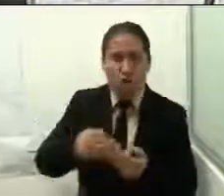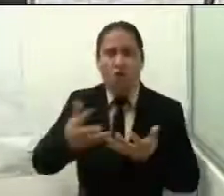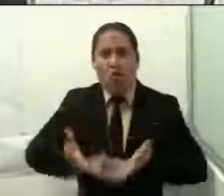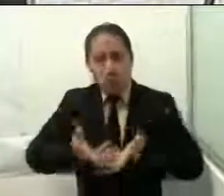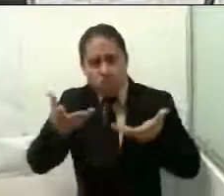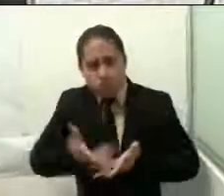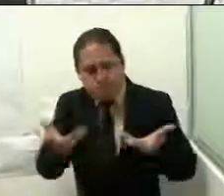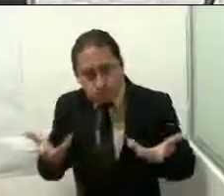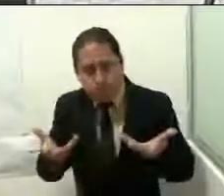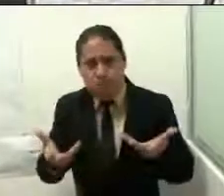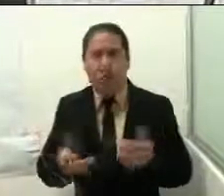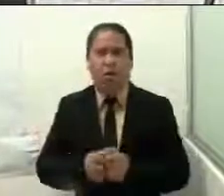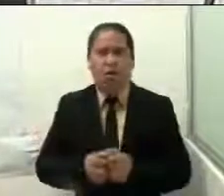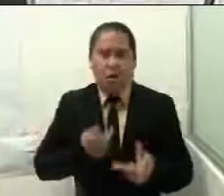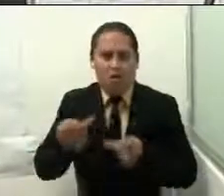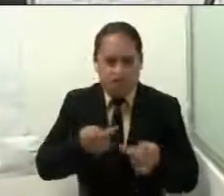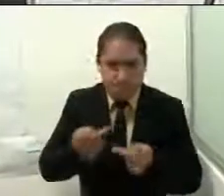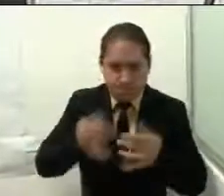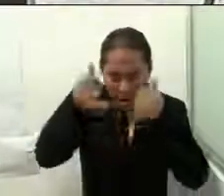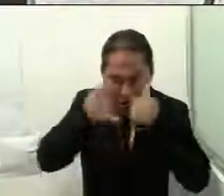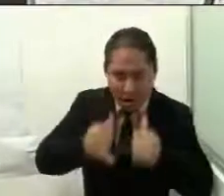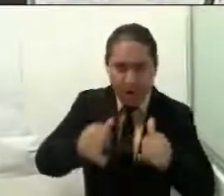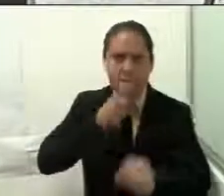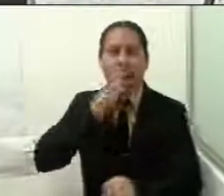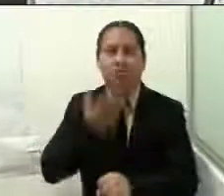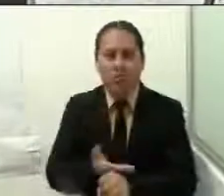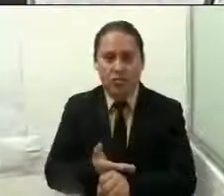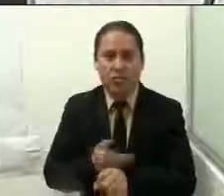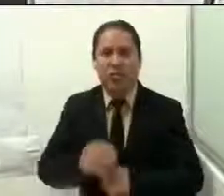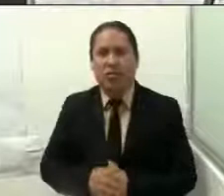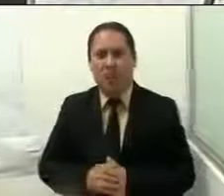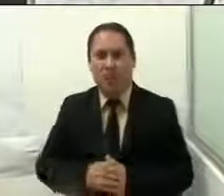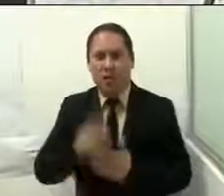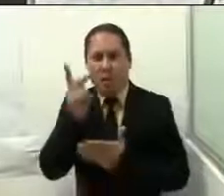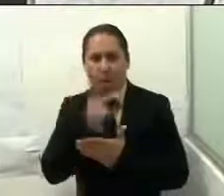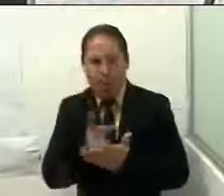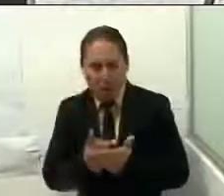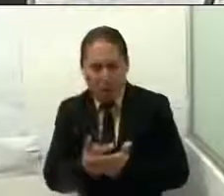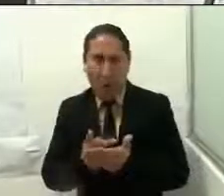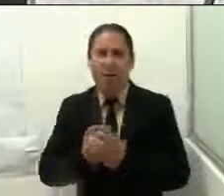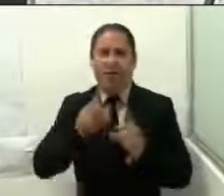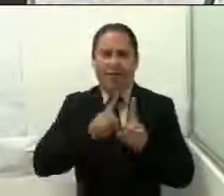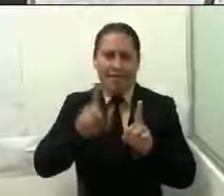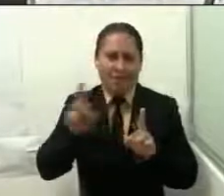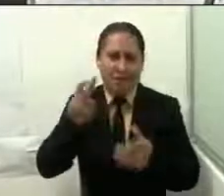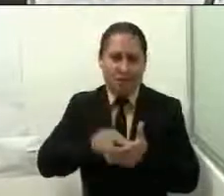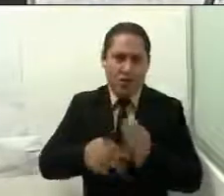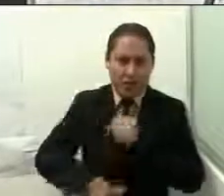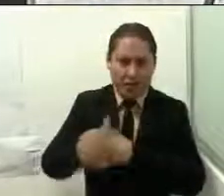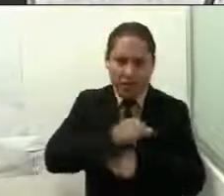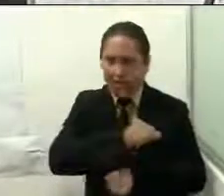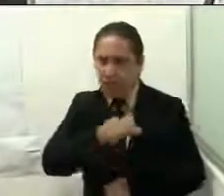productiva y ganadería responsable del plan estatal de desarrollo 2013